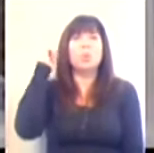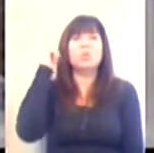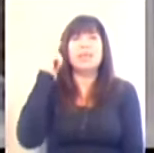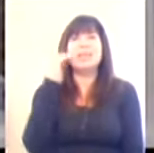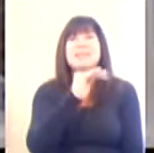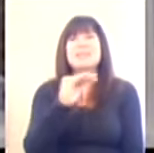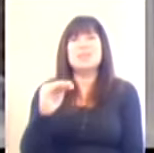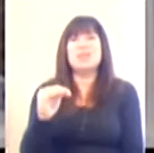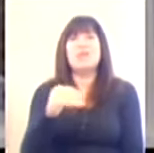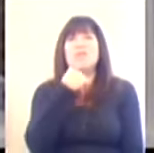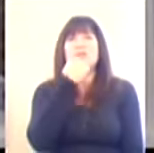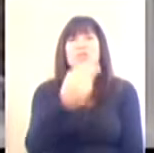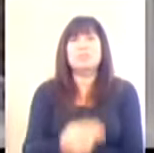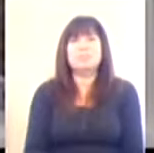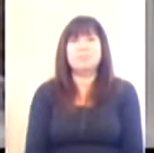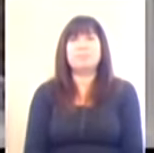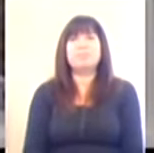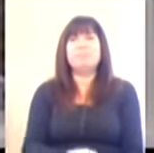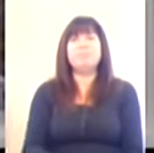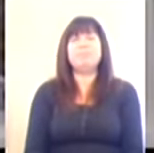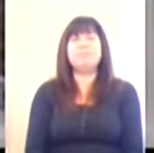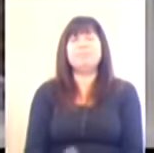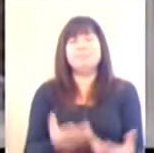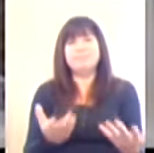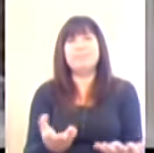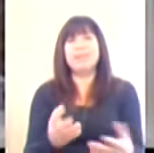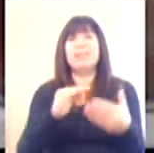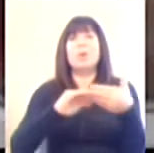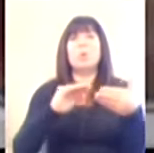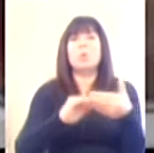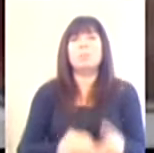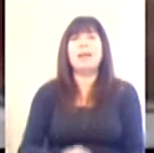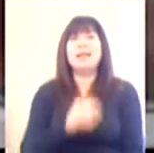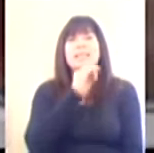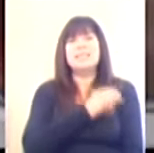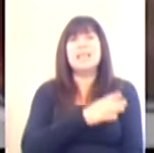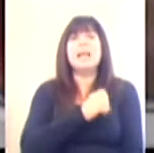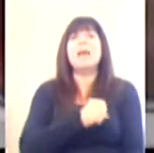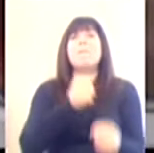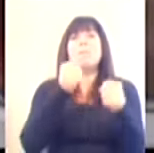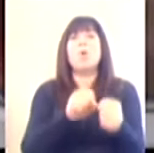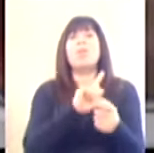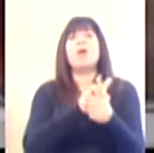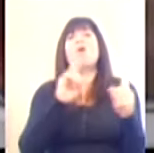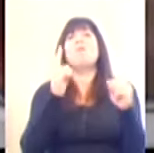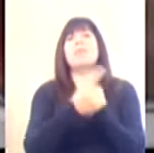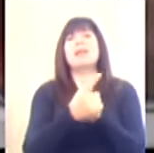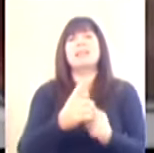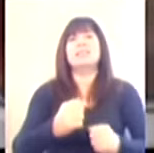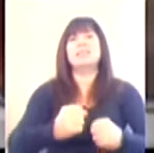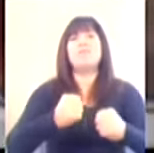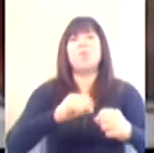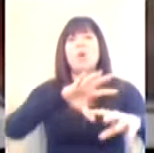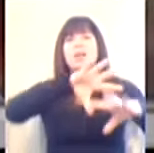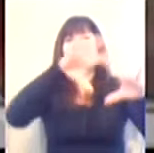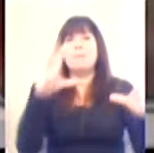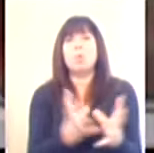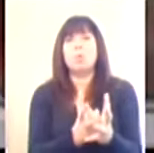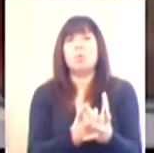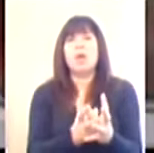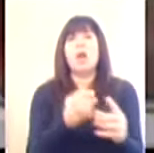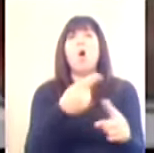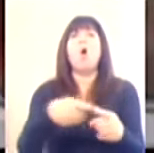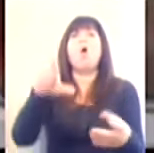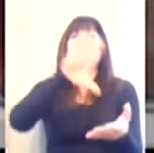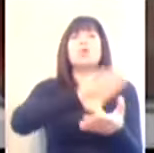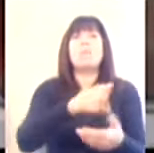¿Quién? Y donde Chile tiene la capacidad de transformarse en una potencia mundial con su producción y exportación,